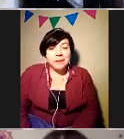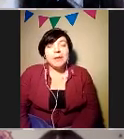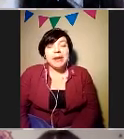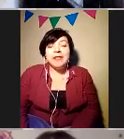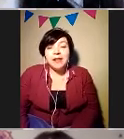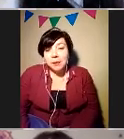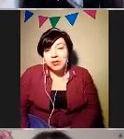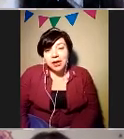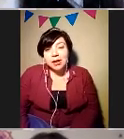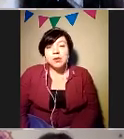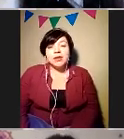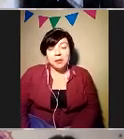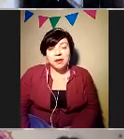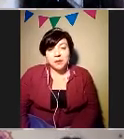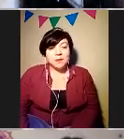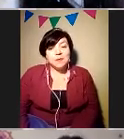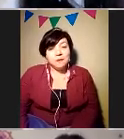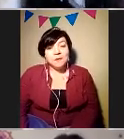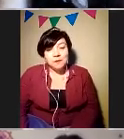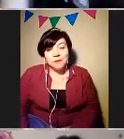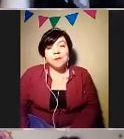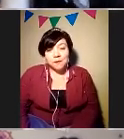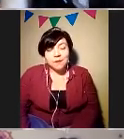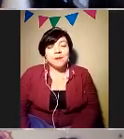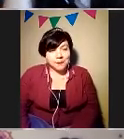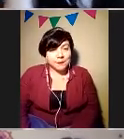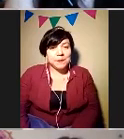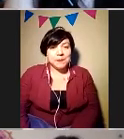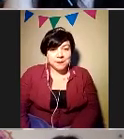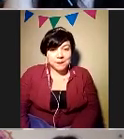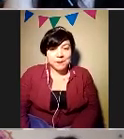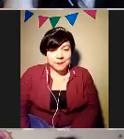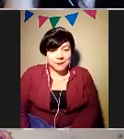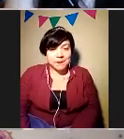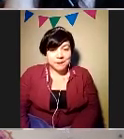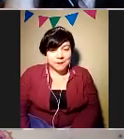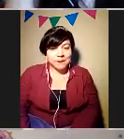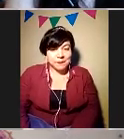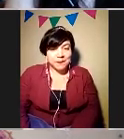ropa de persona que la usa. Claro, que la misma persona lo va a vender directamente a la feria.